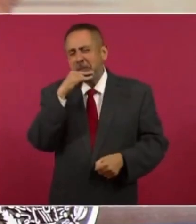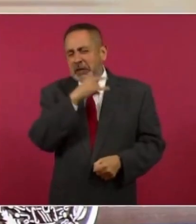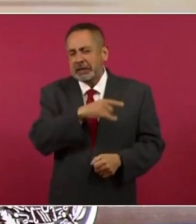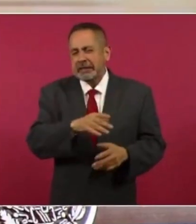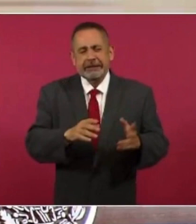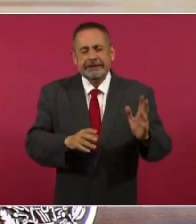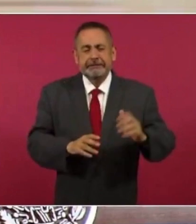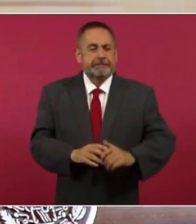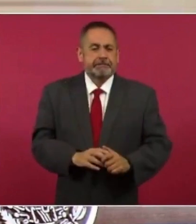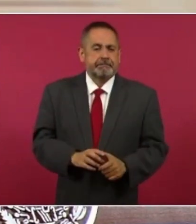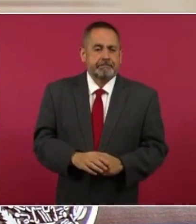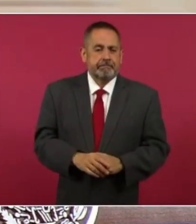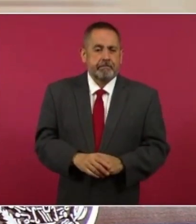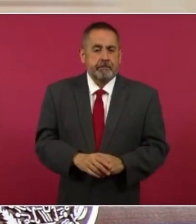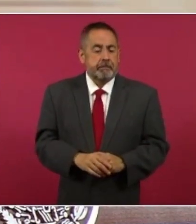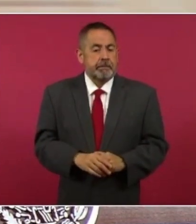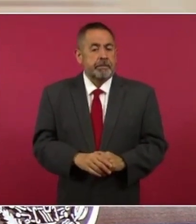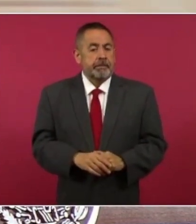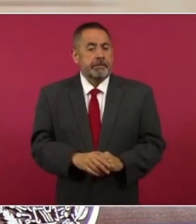solo ver